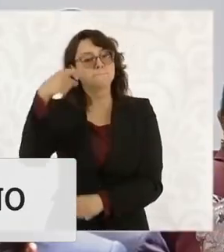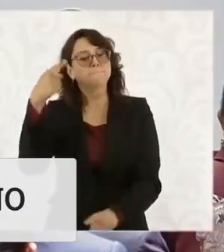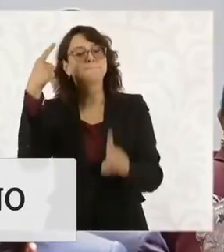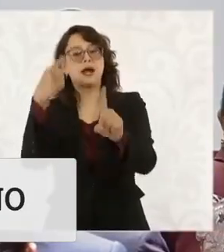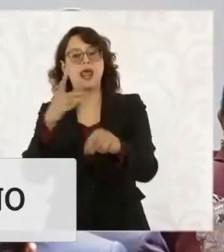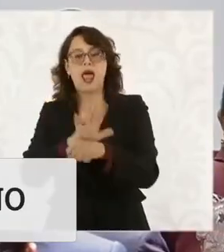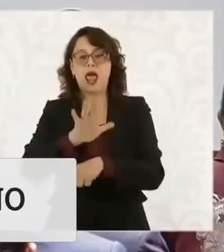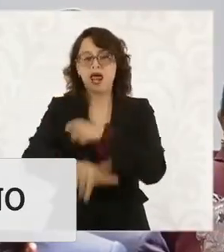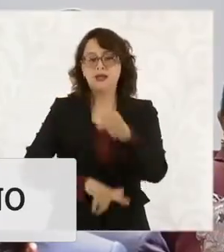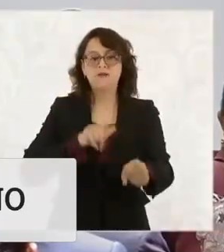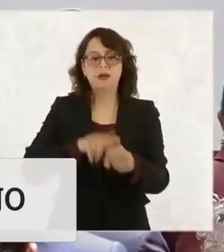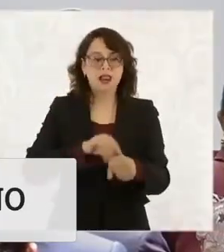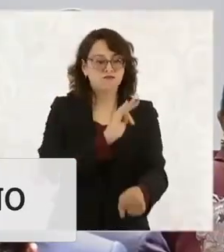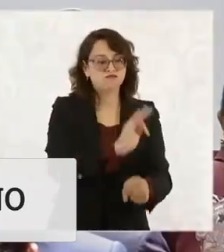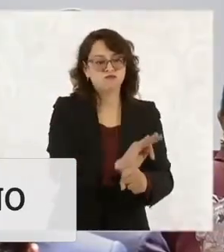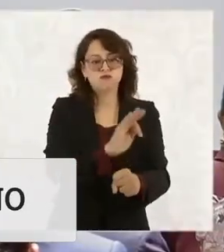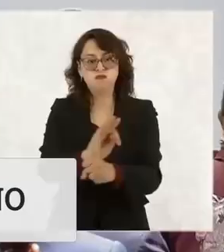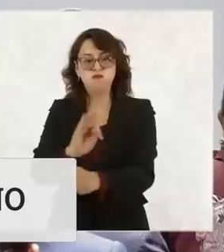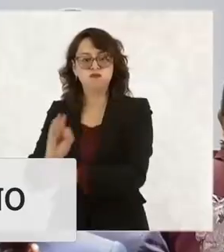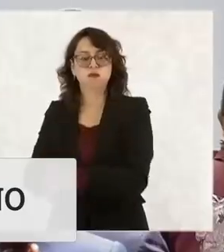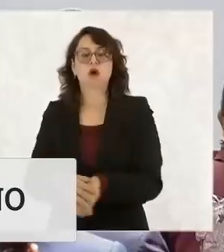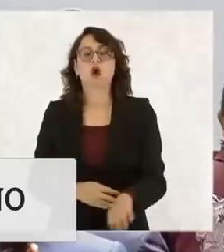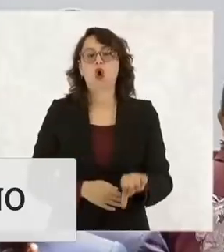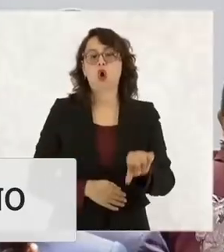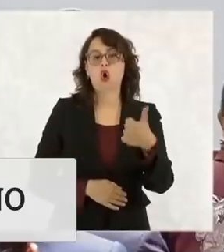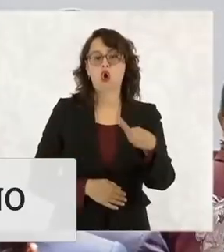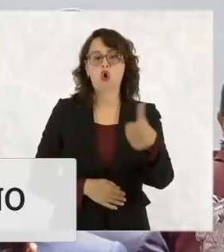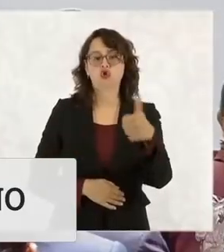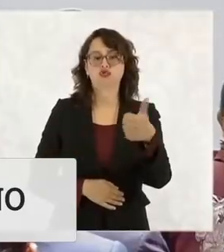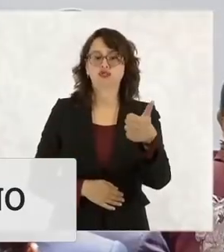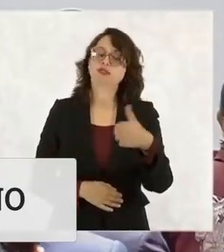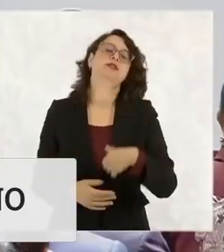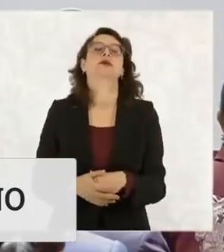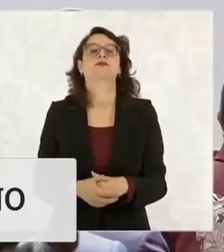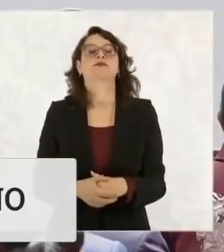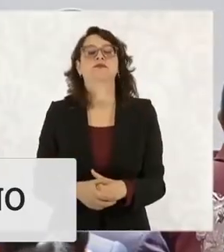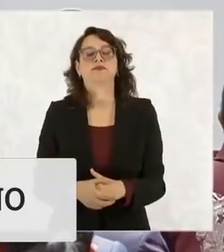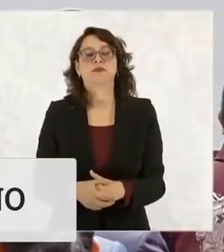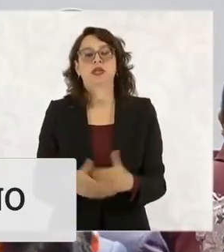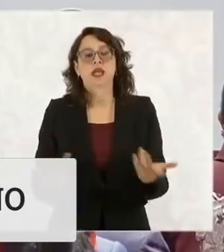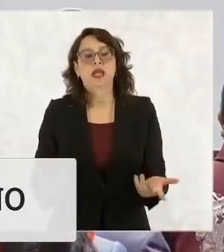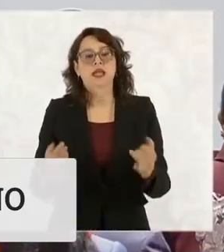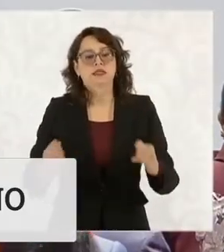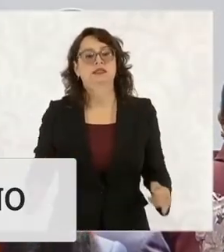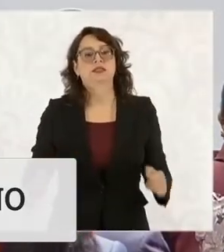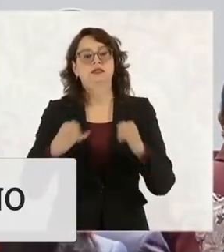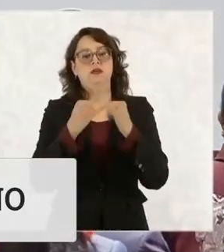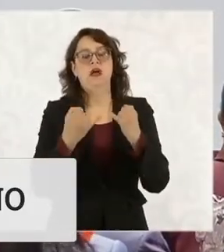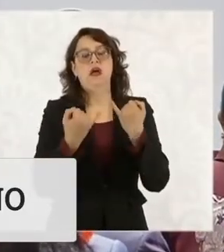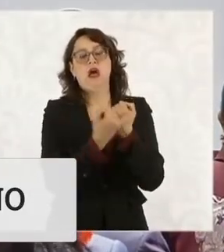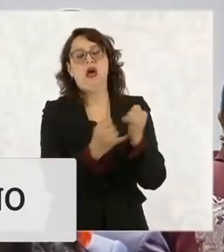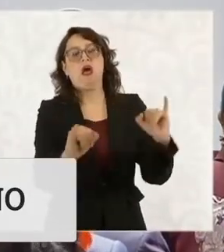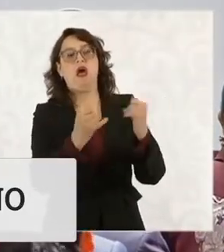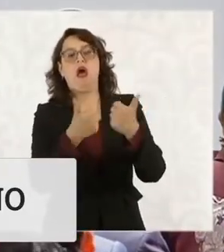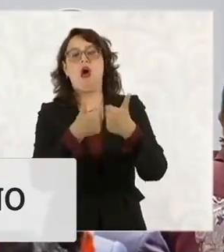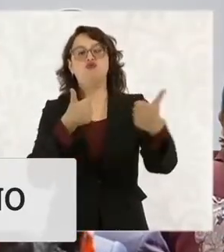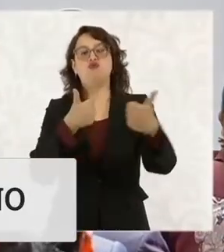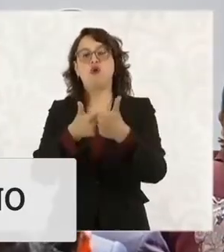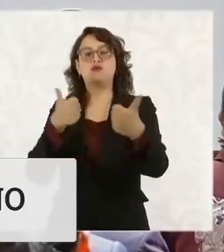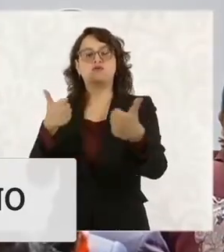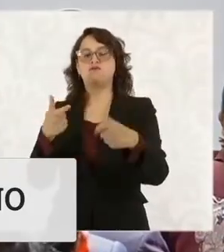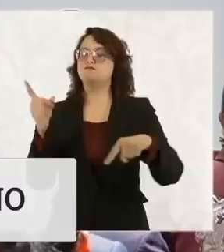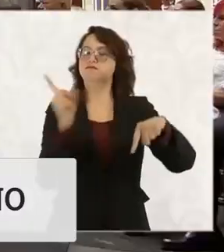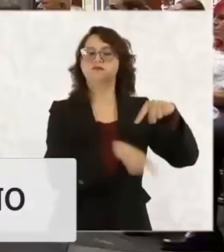protección y cuidado animal. 11. Reformas para desaparecer los organismos autónomos y crear